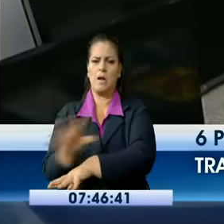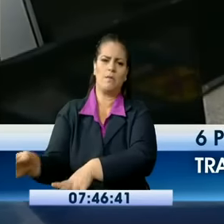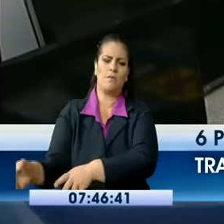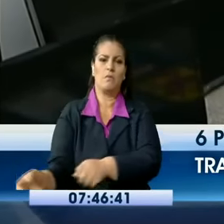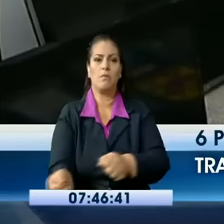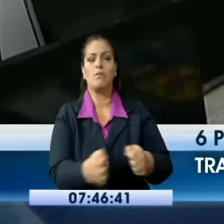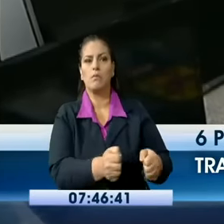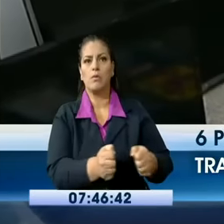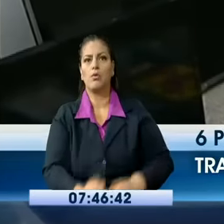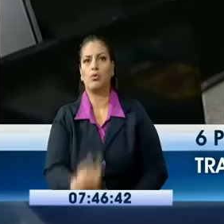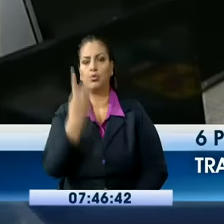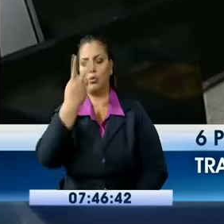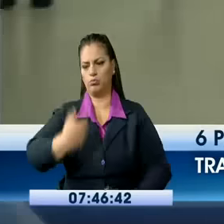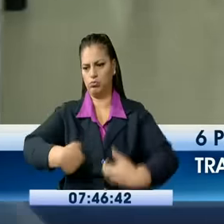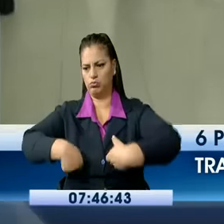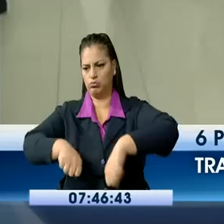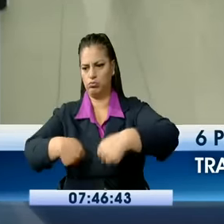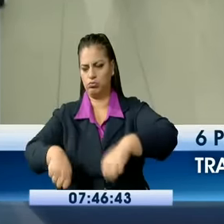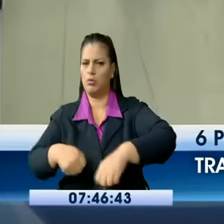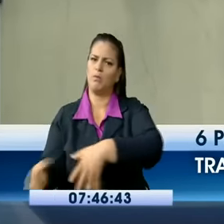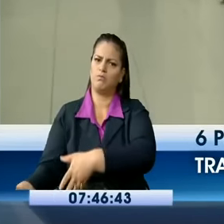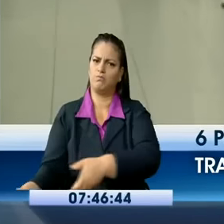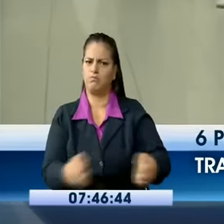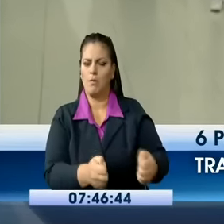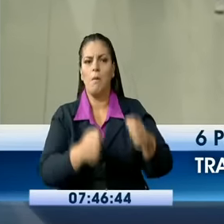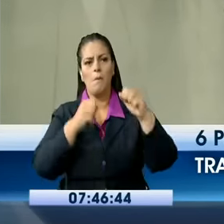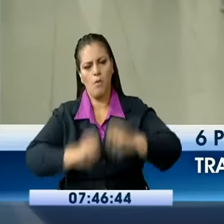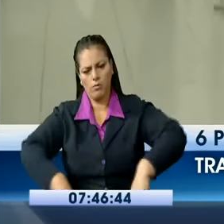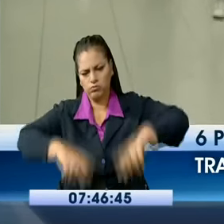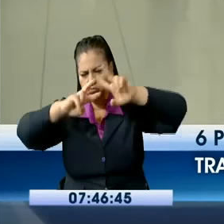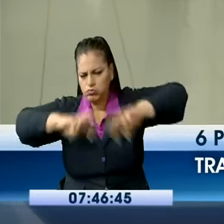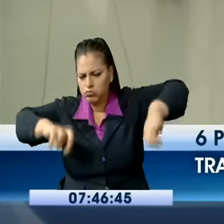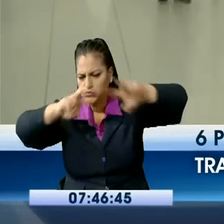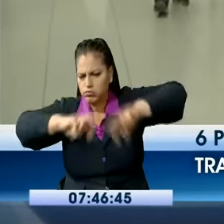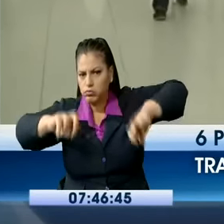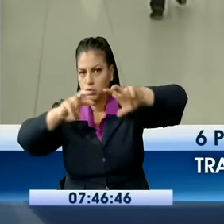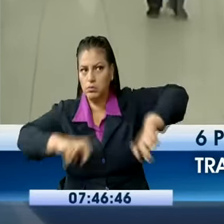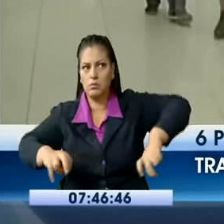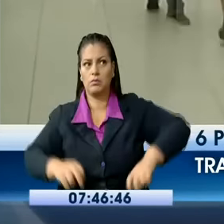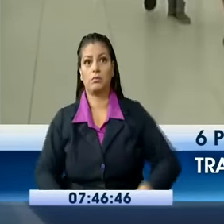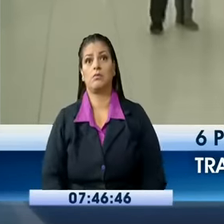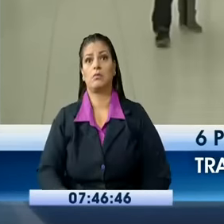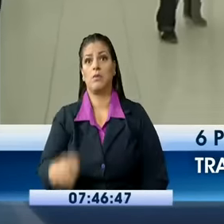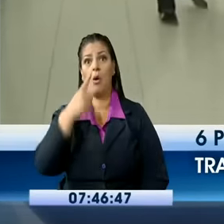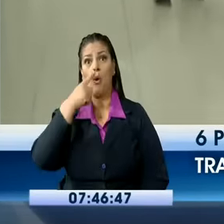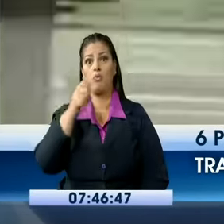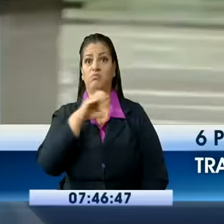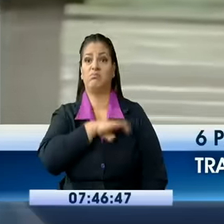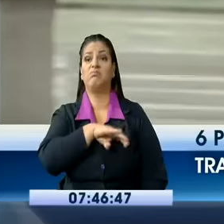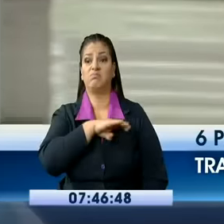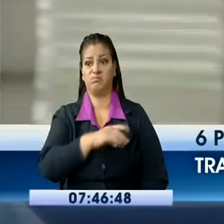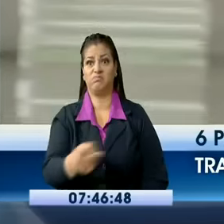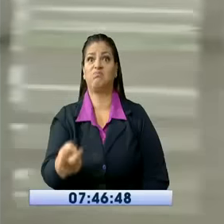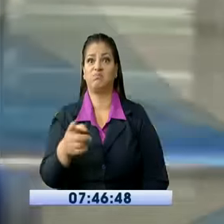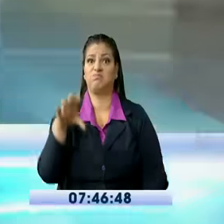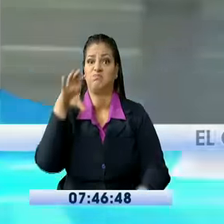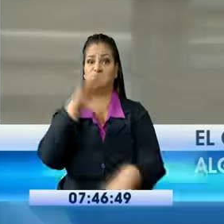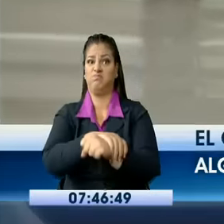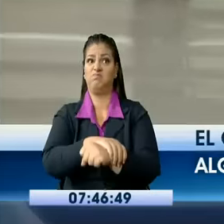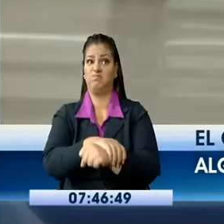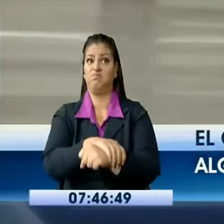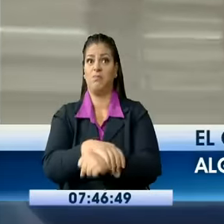han ingresado al proceso de investigación. Un uniformado que se encontraba de ronda fue trasladado junto al resto de la banda. Lejos de combatir